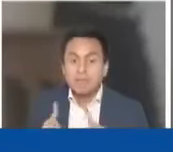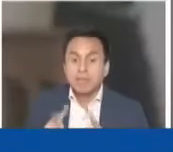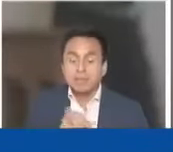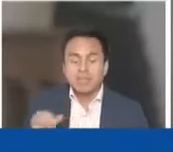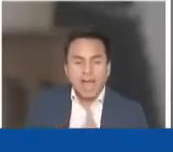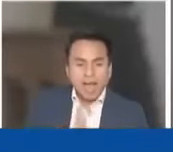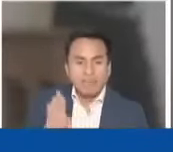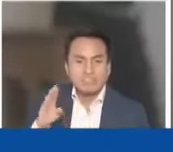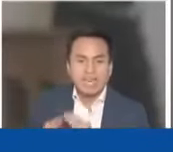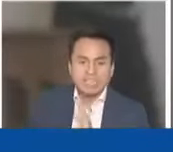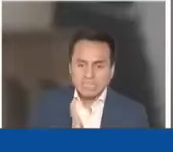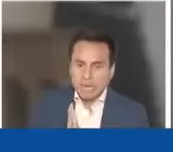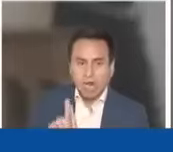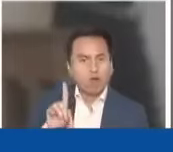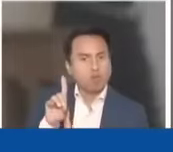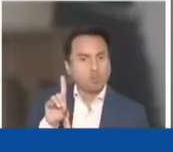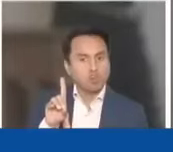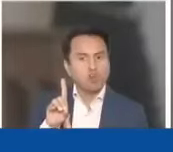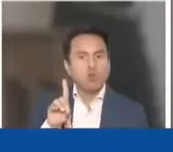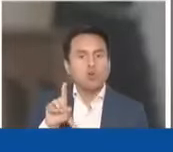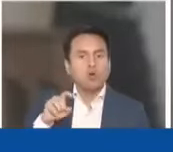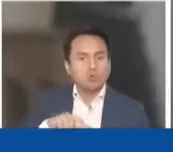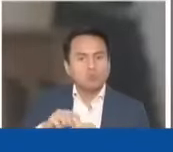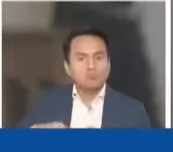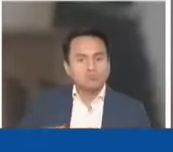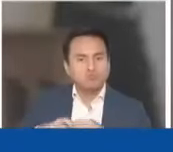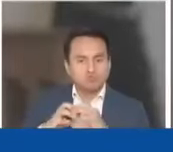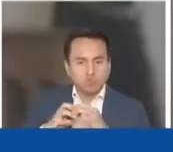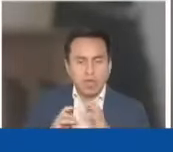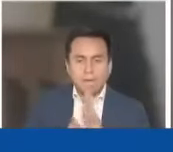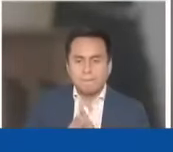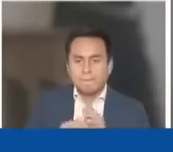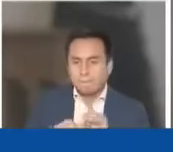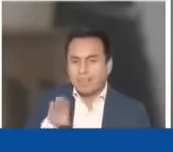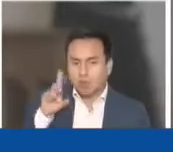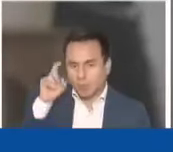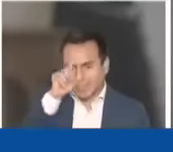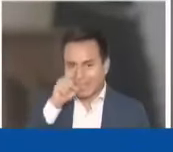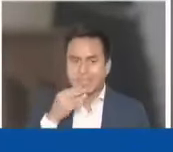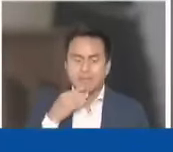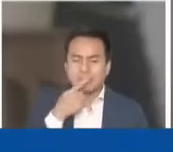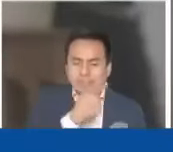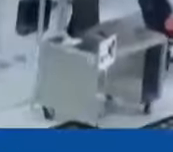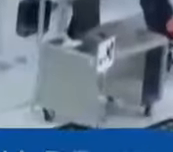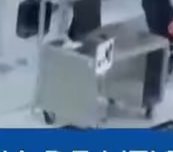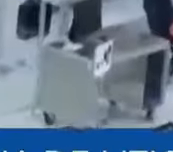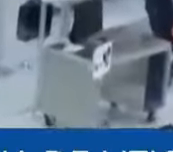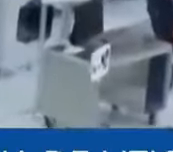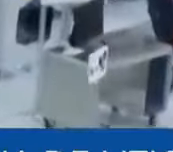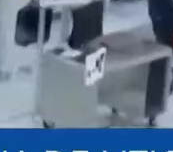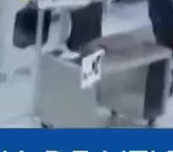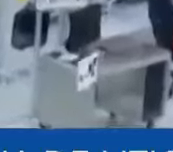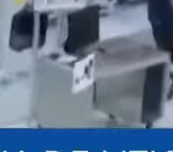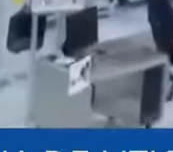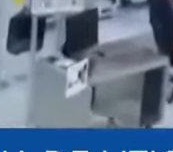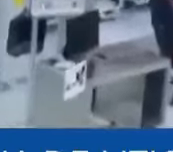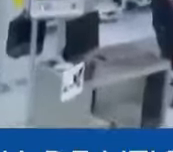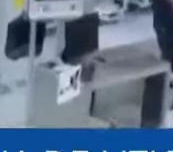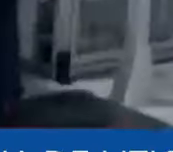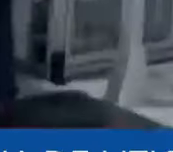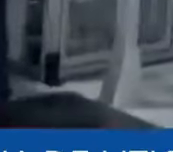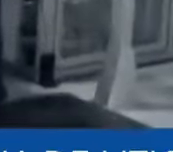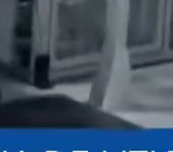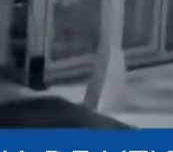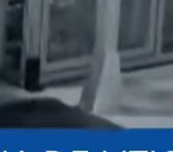permitirá avanzar hacia un desarrollo que sea duradero, de mayor complejidad y de mayor diversidad. A casi un año